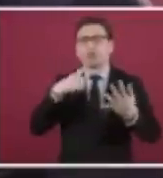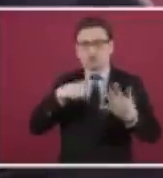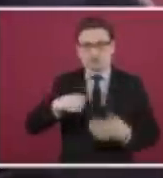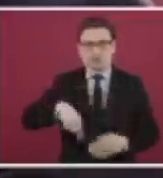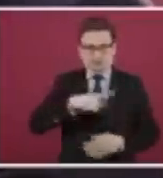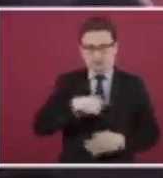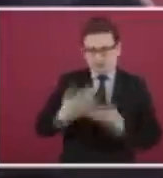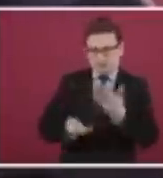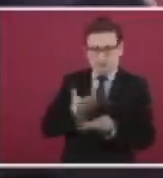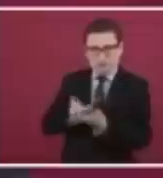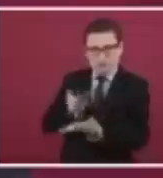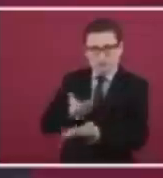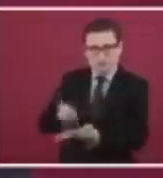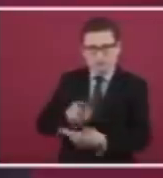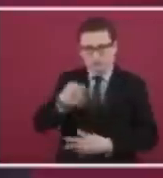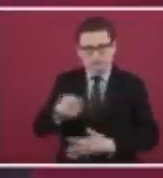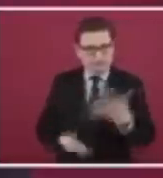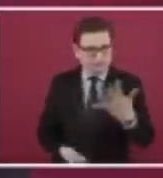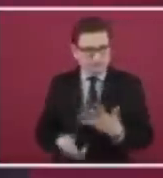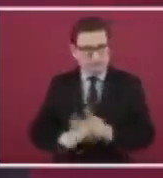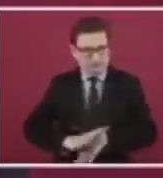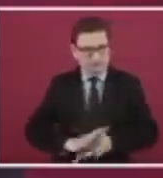presentado.